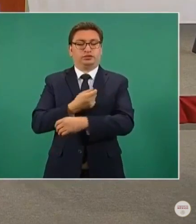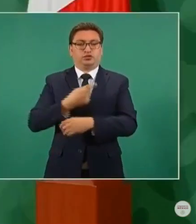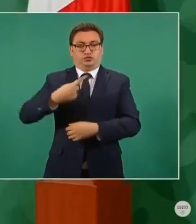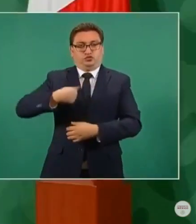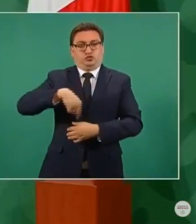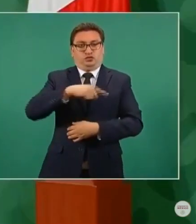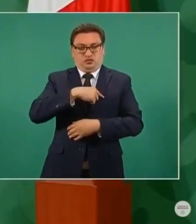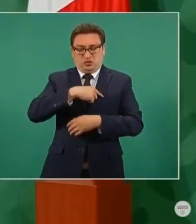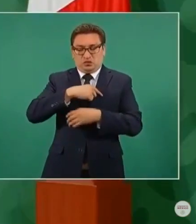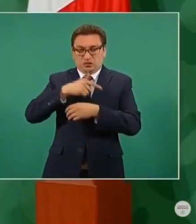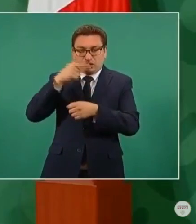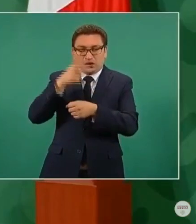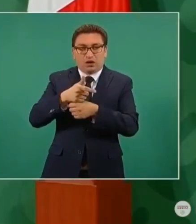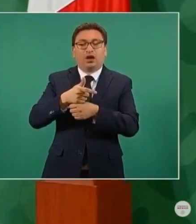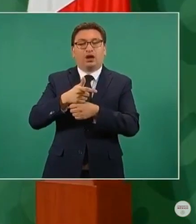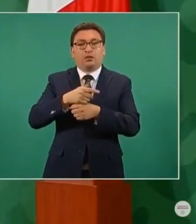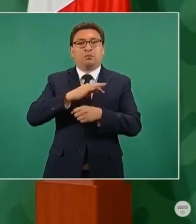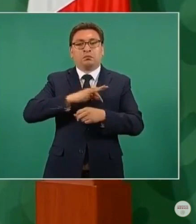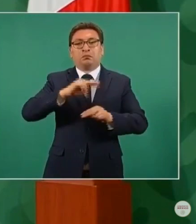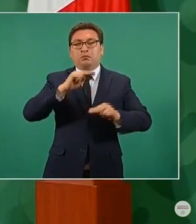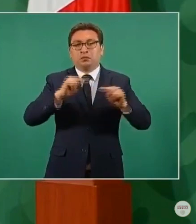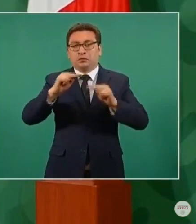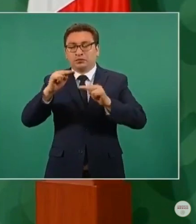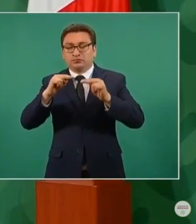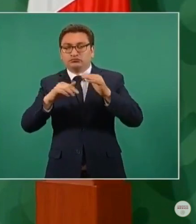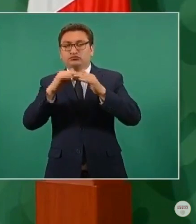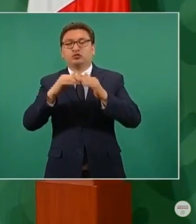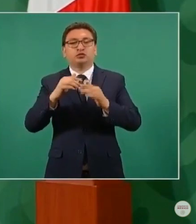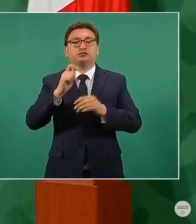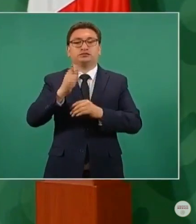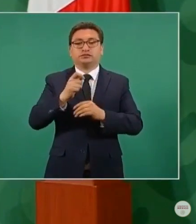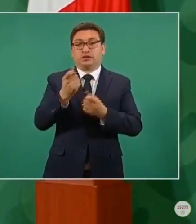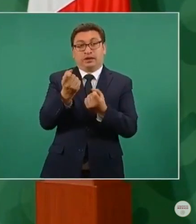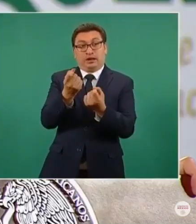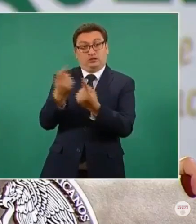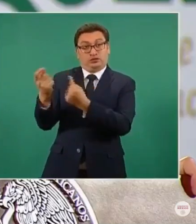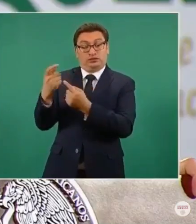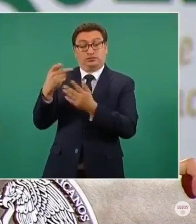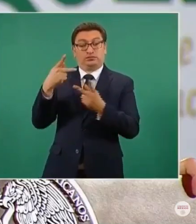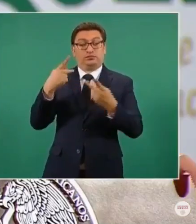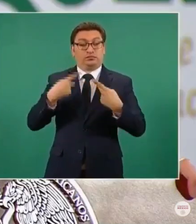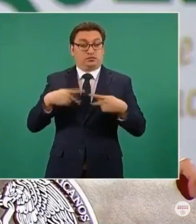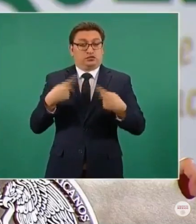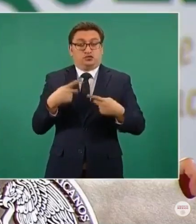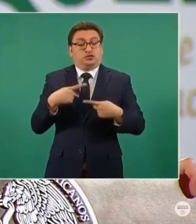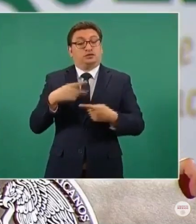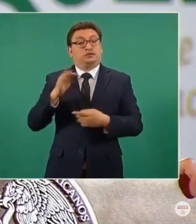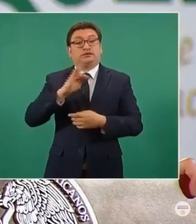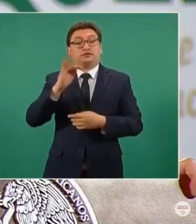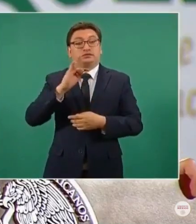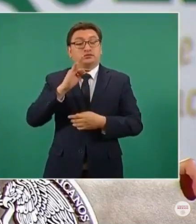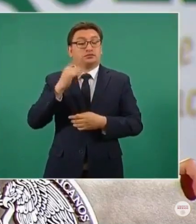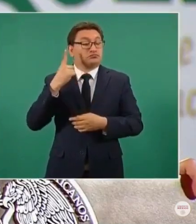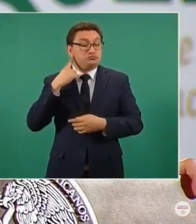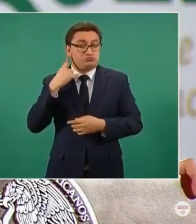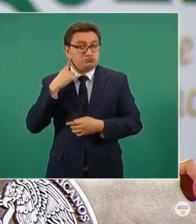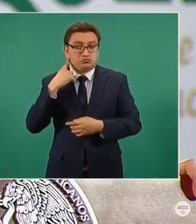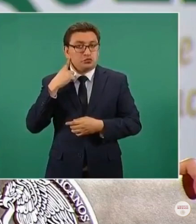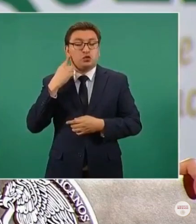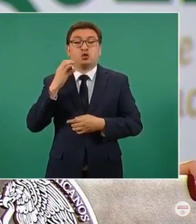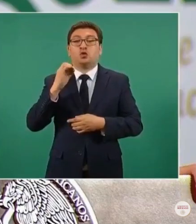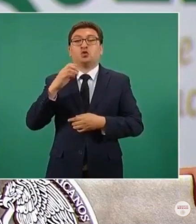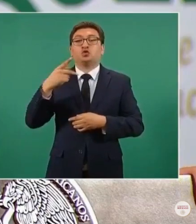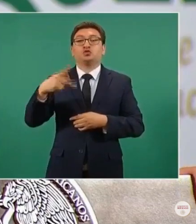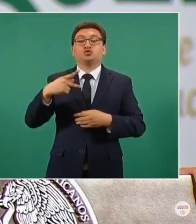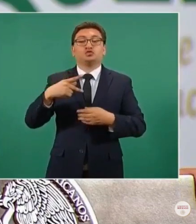logrado la meta, considerando que en la realidad hubo personas que pudieron no haberse enterado, no estaban en su